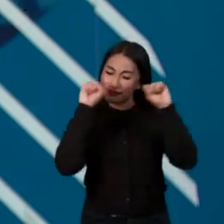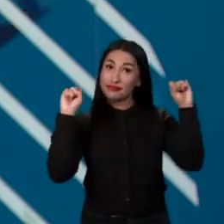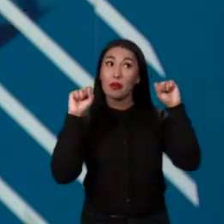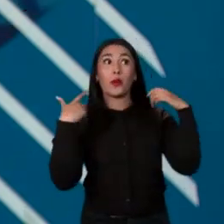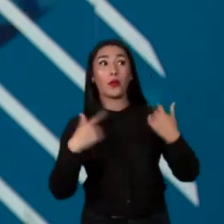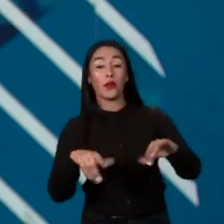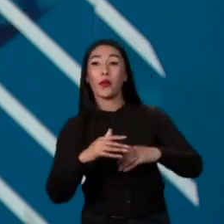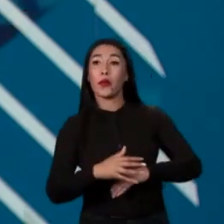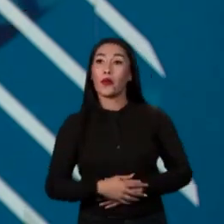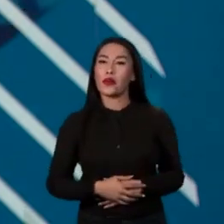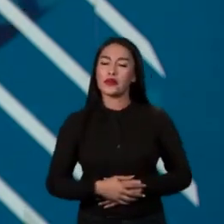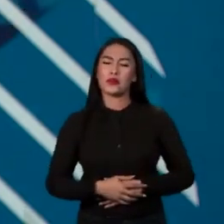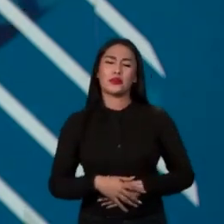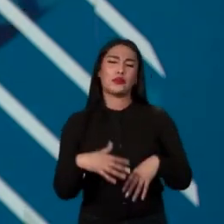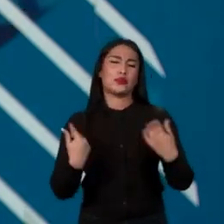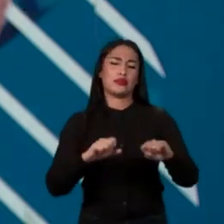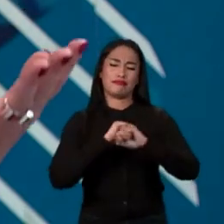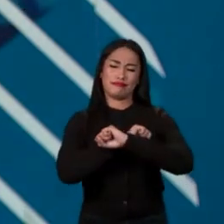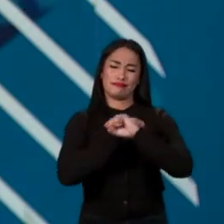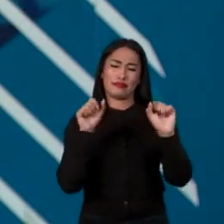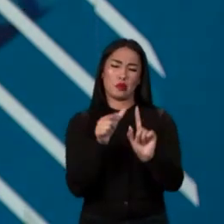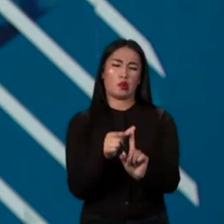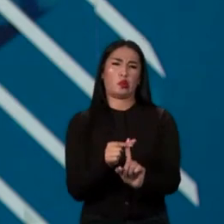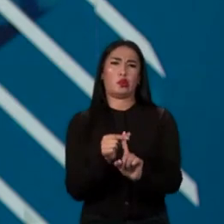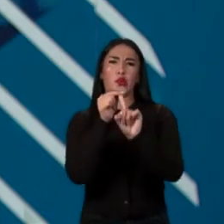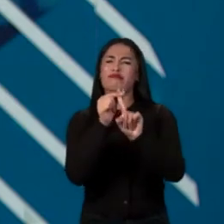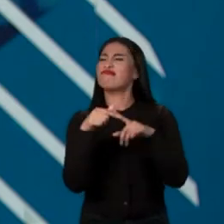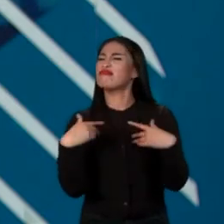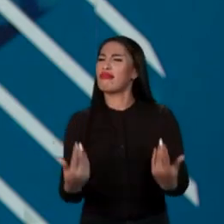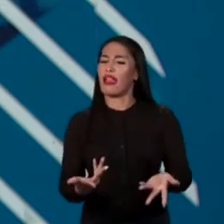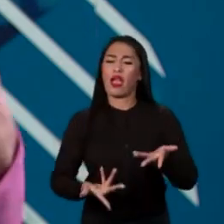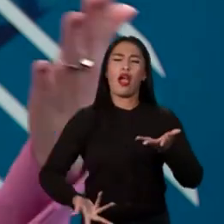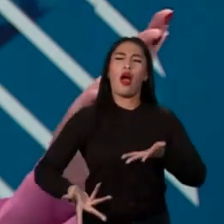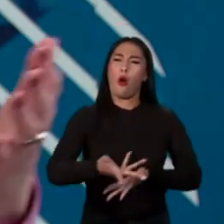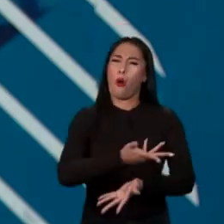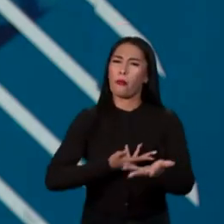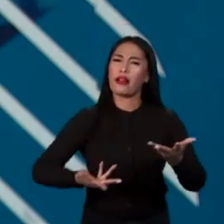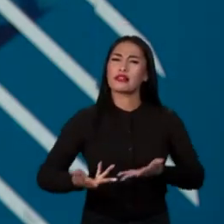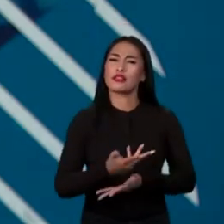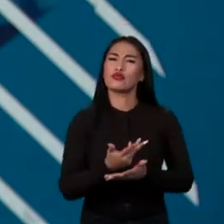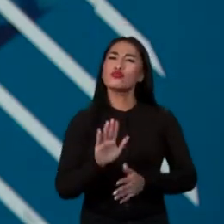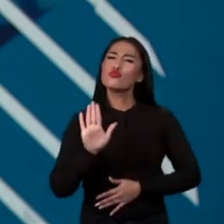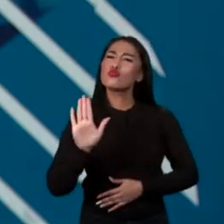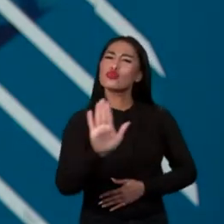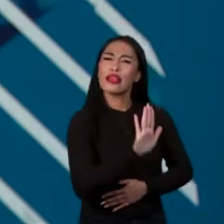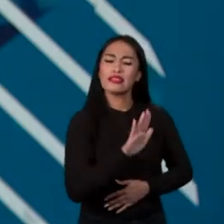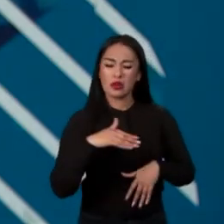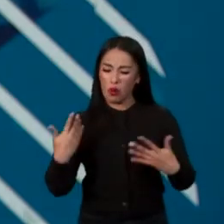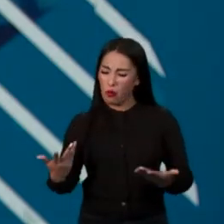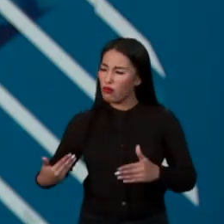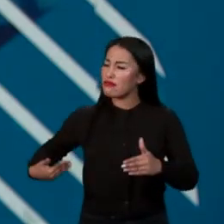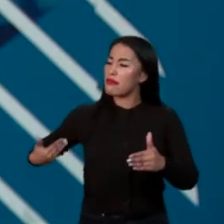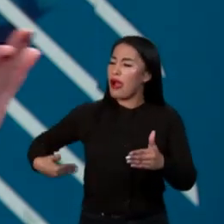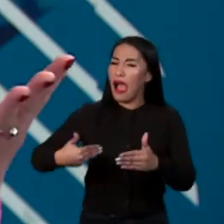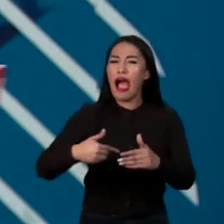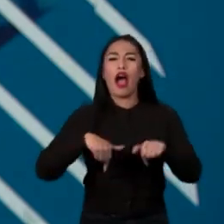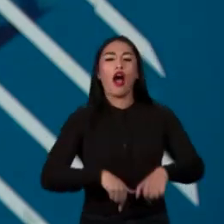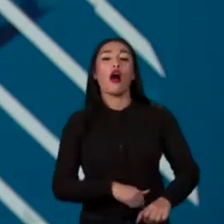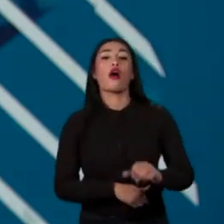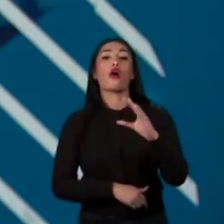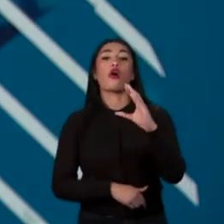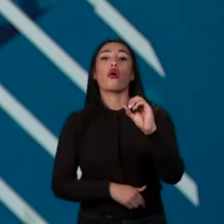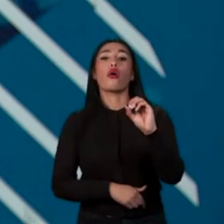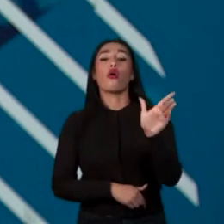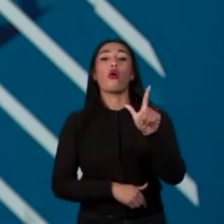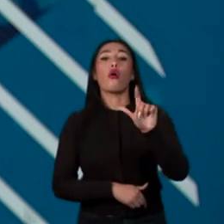mañana especial de poder compartir con ustedes cómo ha venido evolucionando Colab y el